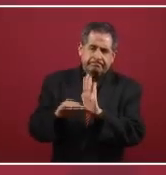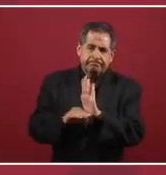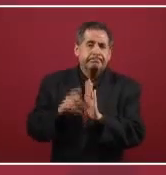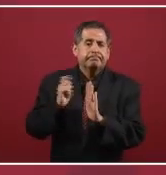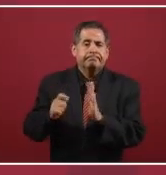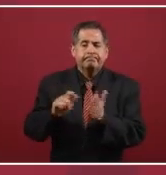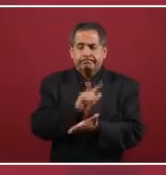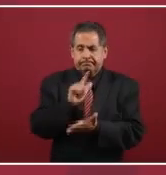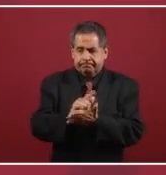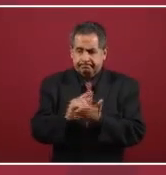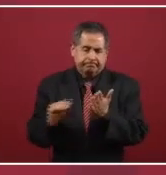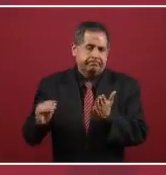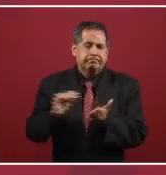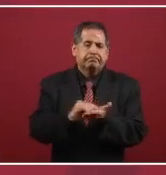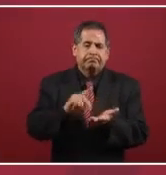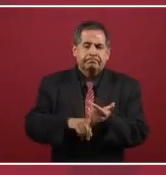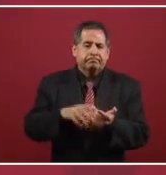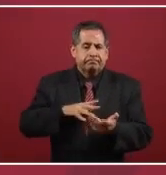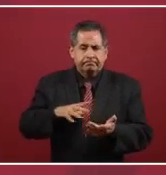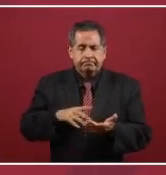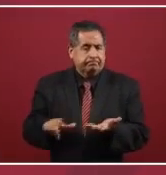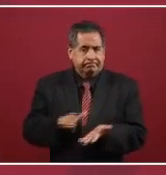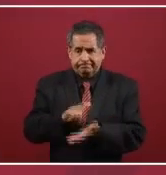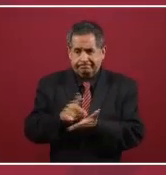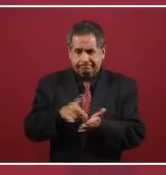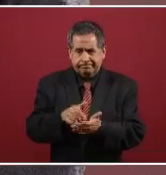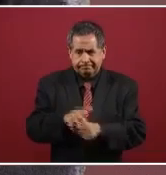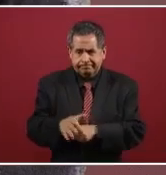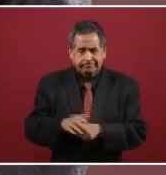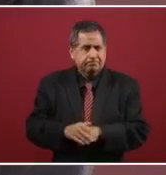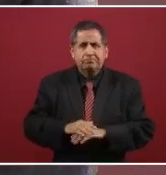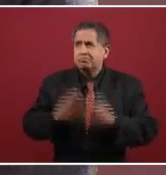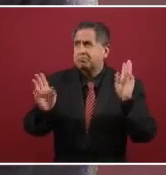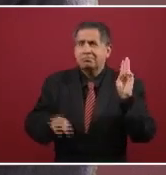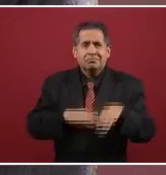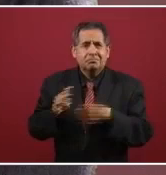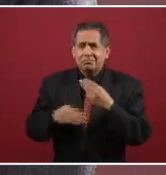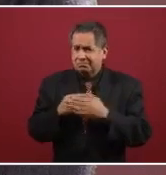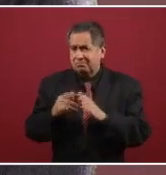leyes y está en las leyes de cualquier país del mundo.